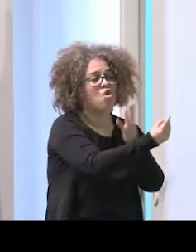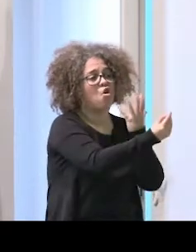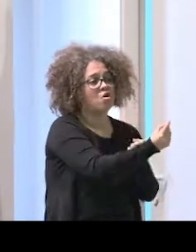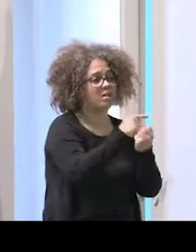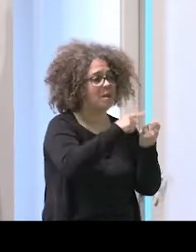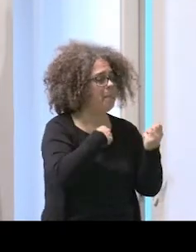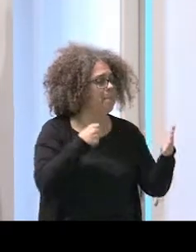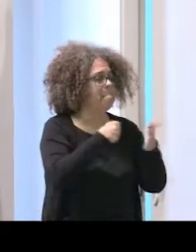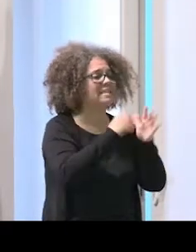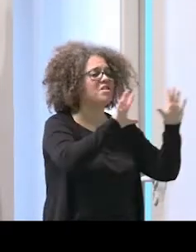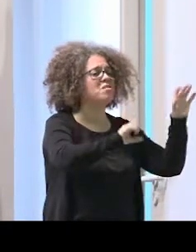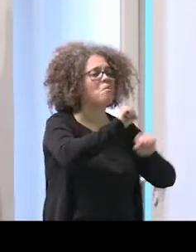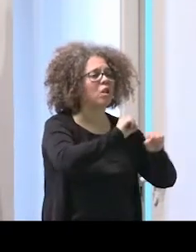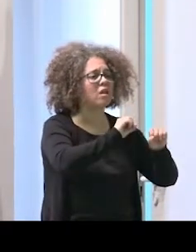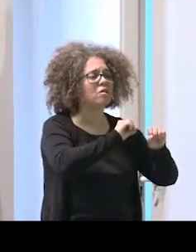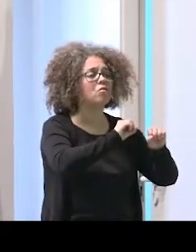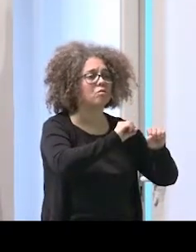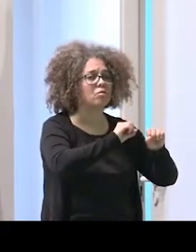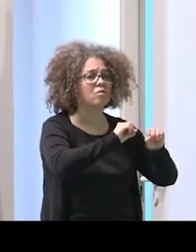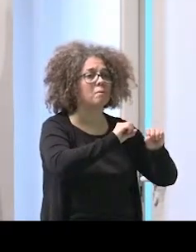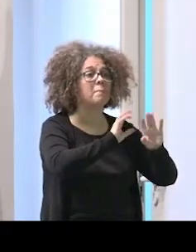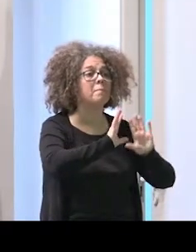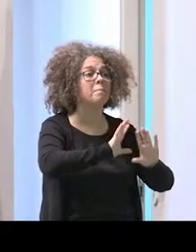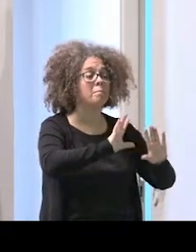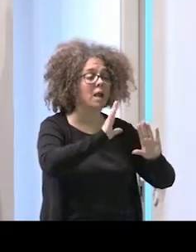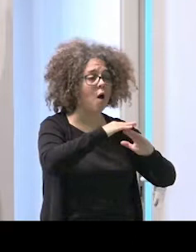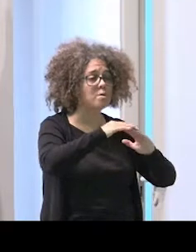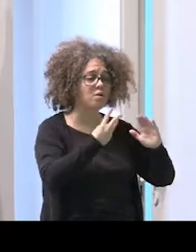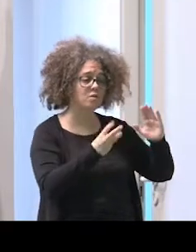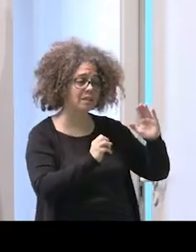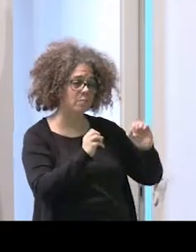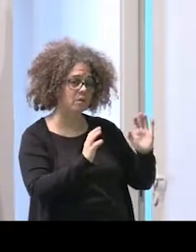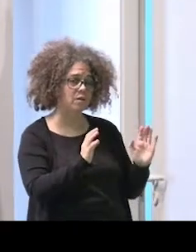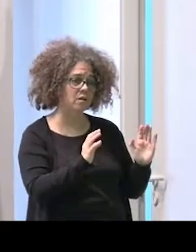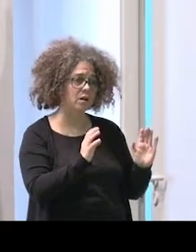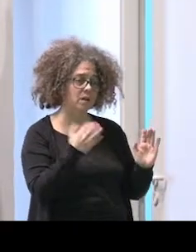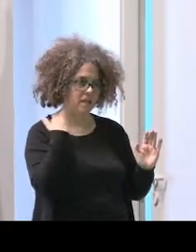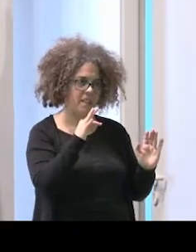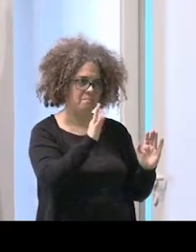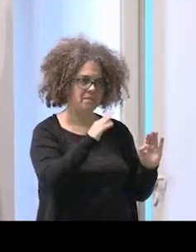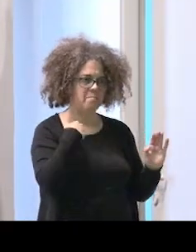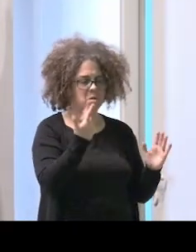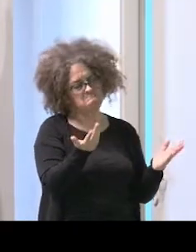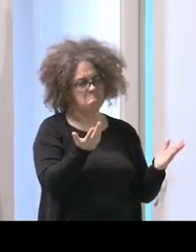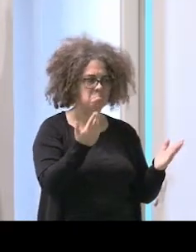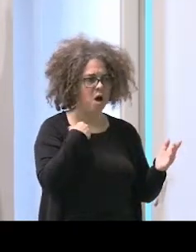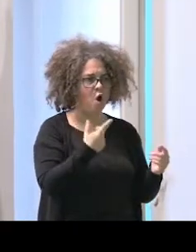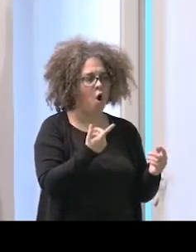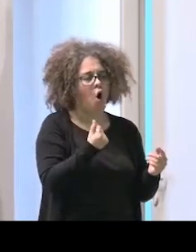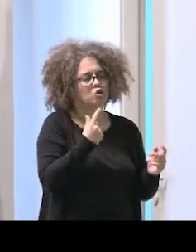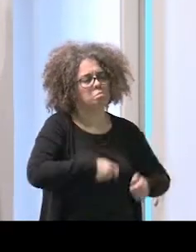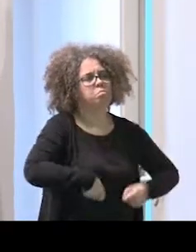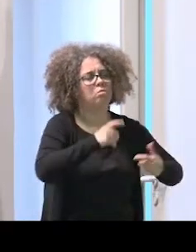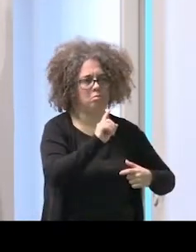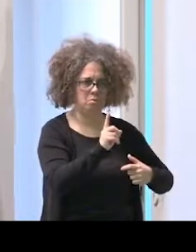del máximo 10% que puedes hacer de forma clínica a un mínimo de un 30%. Y además con un coste relativamente contenido, con lo